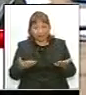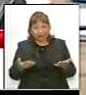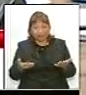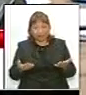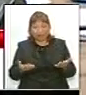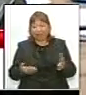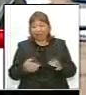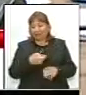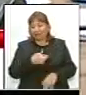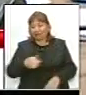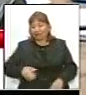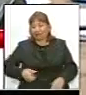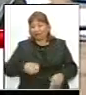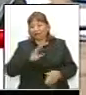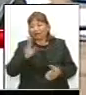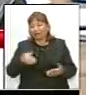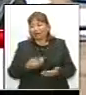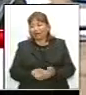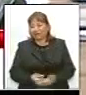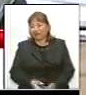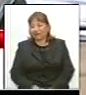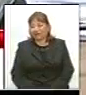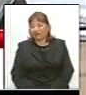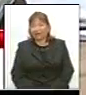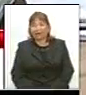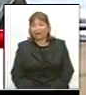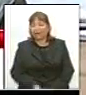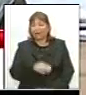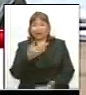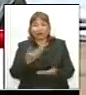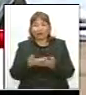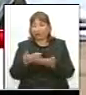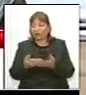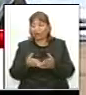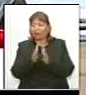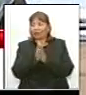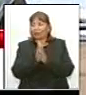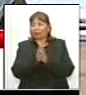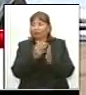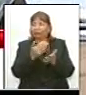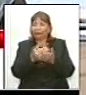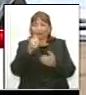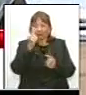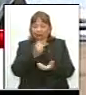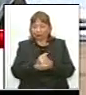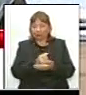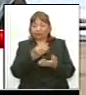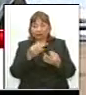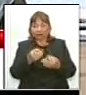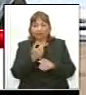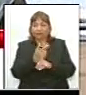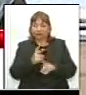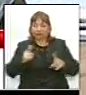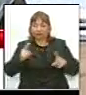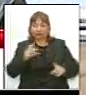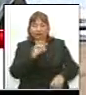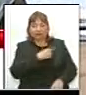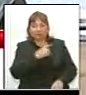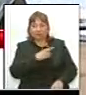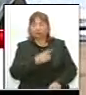de la presidencia. No están todos, pues. Todos no han puesto en su solicitud los fundamentos de la libertad de